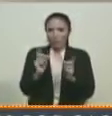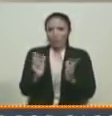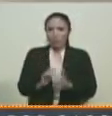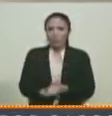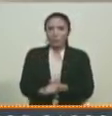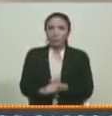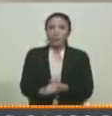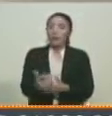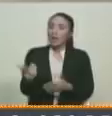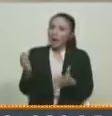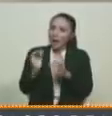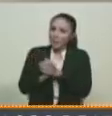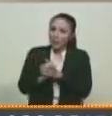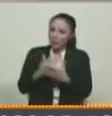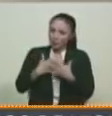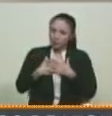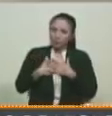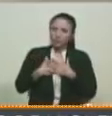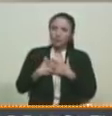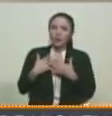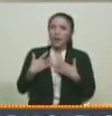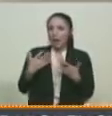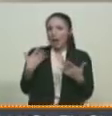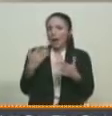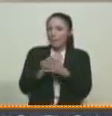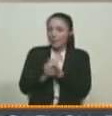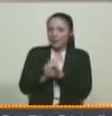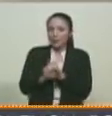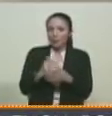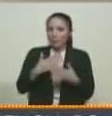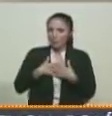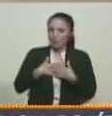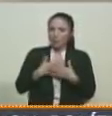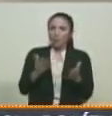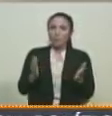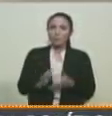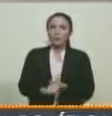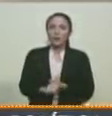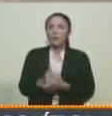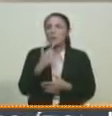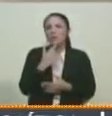Y después el compañero, muy querido, como dicen por allá, muy querido él,